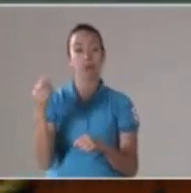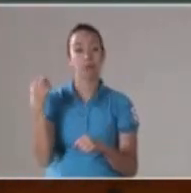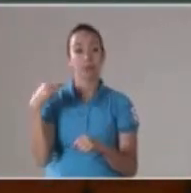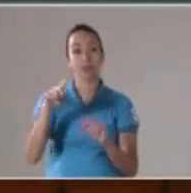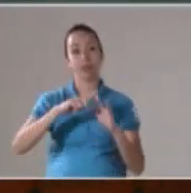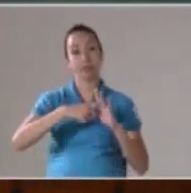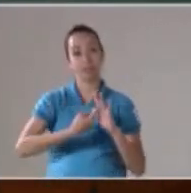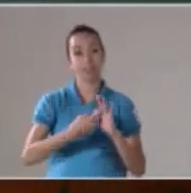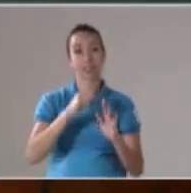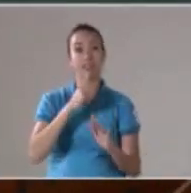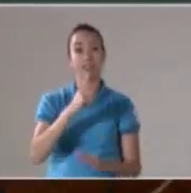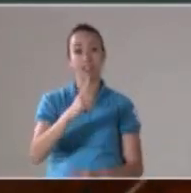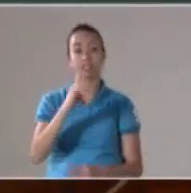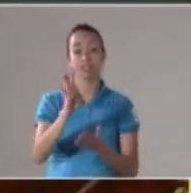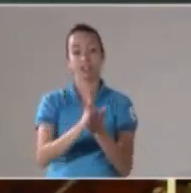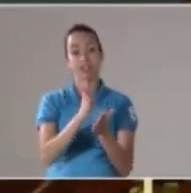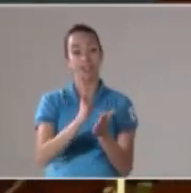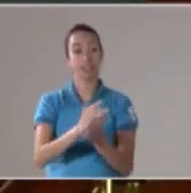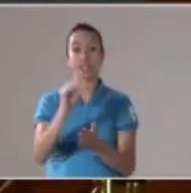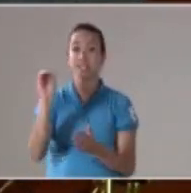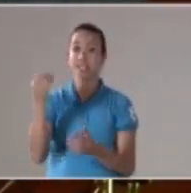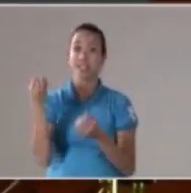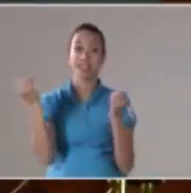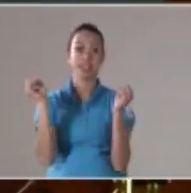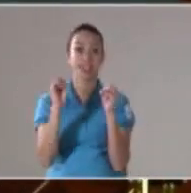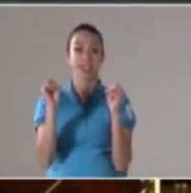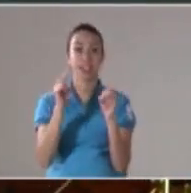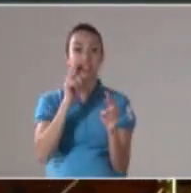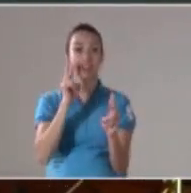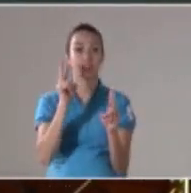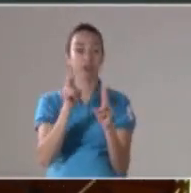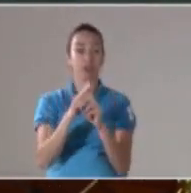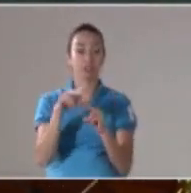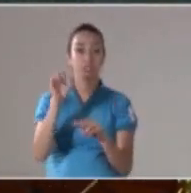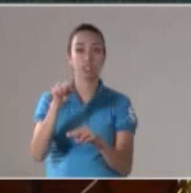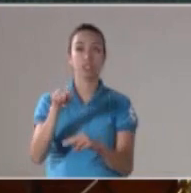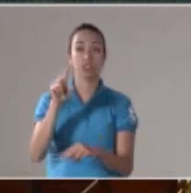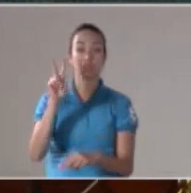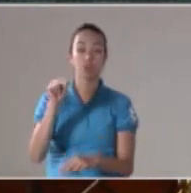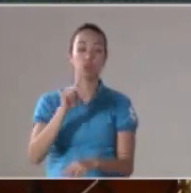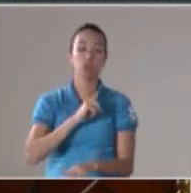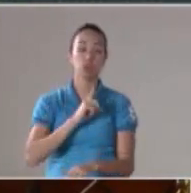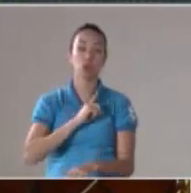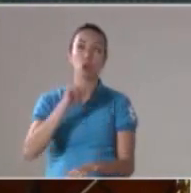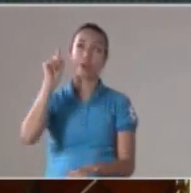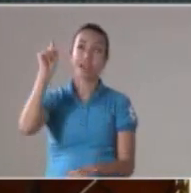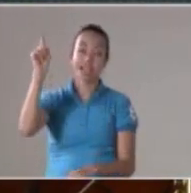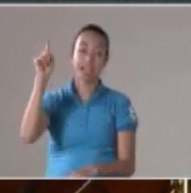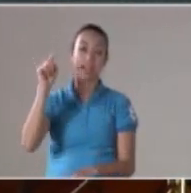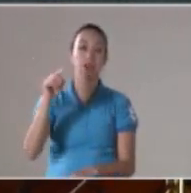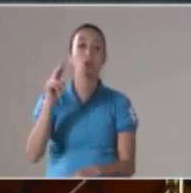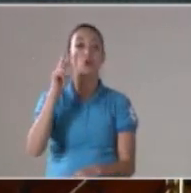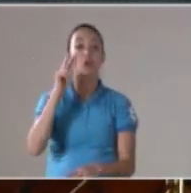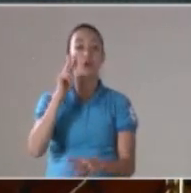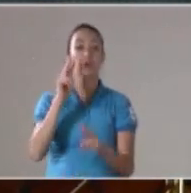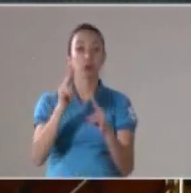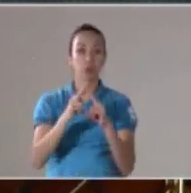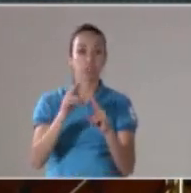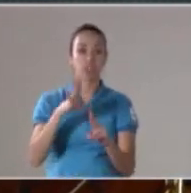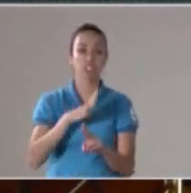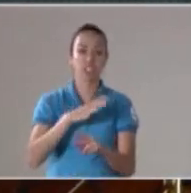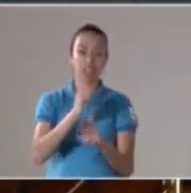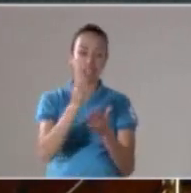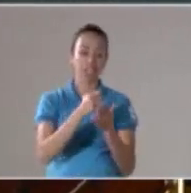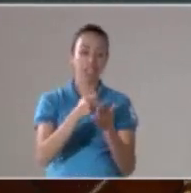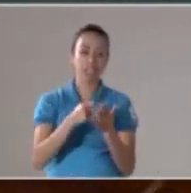para empezar dice la Biblia que nadie lo conoce sino Él. Trae un nombre escrito, ese es un nombre escrito,